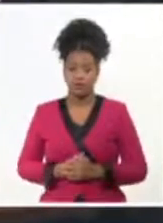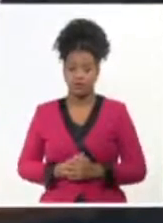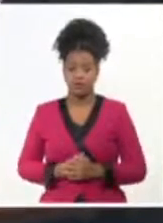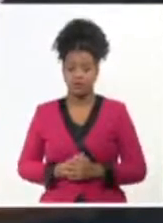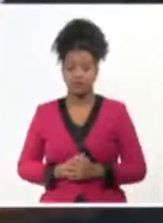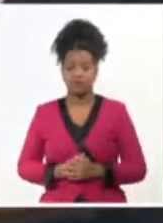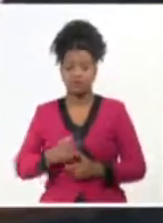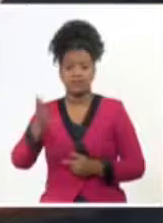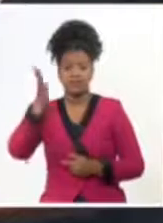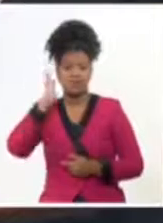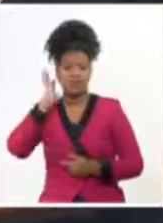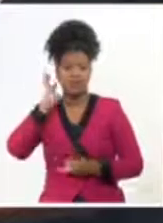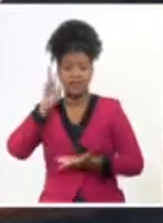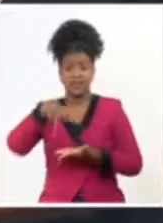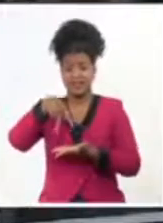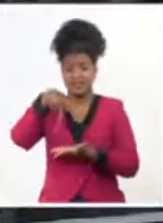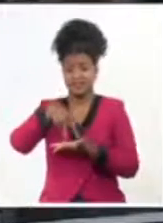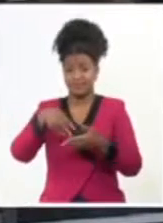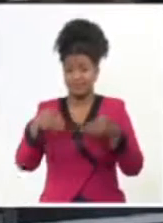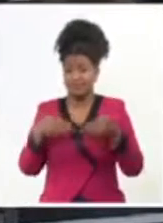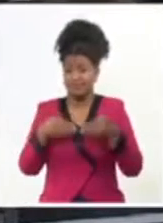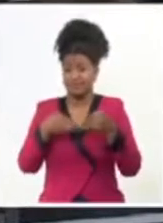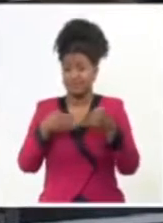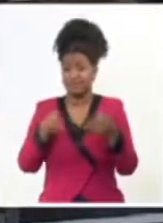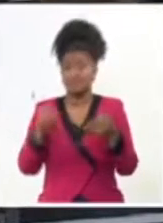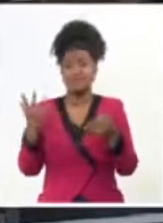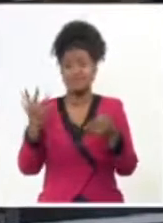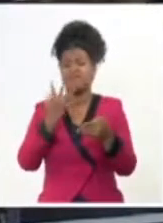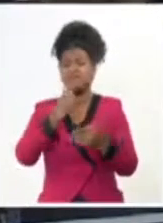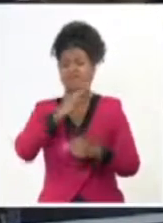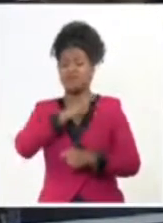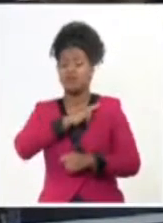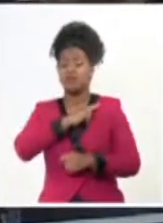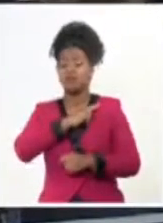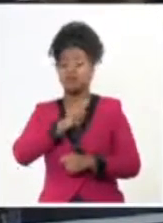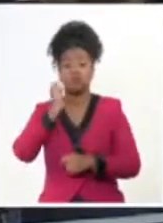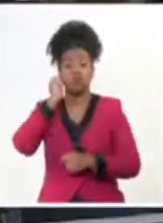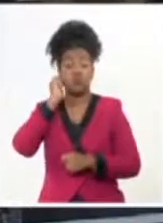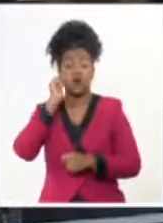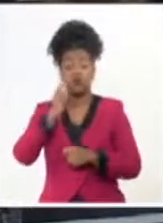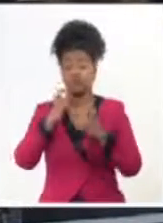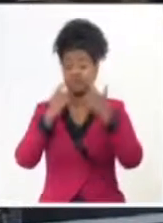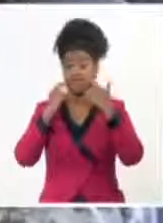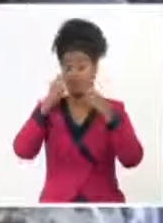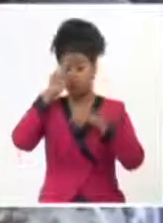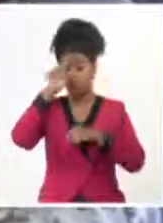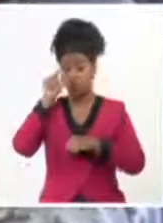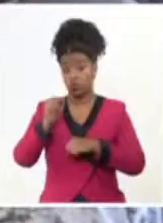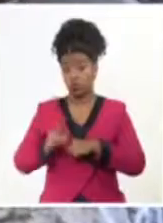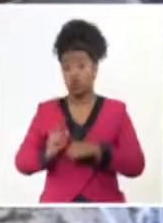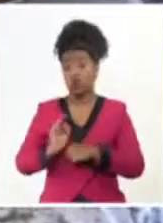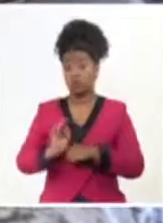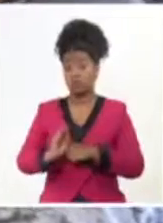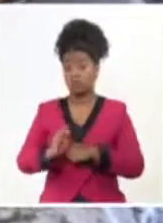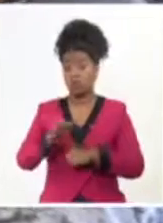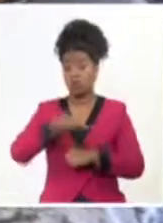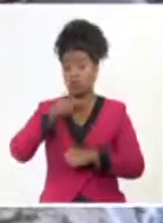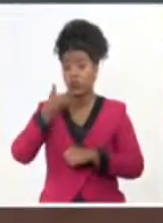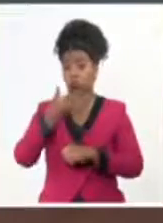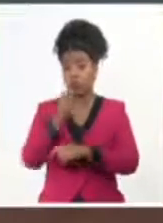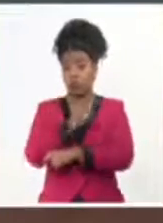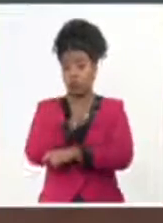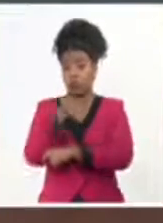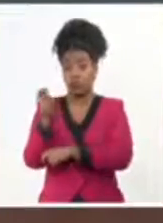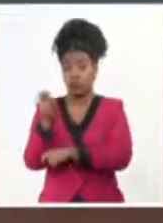conferencia magistral de la jornada inaugural estuvo a cargo de la doctora en ciencias Marta Prieto Valdés. La profesora titular